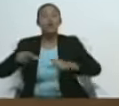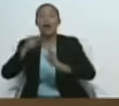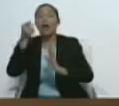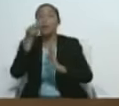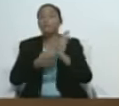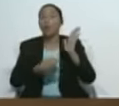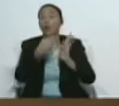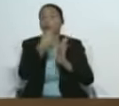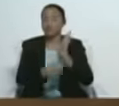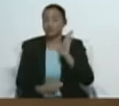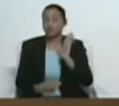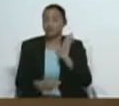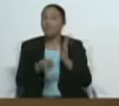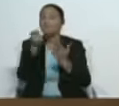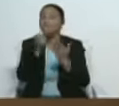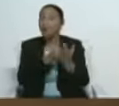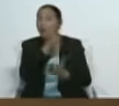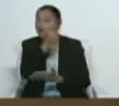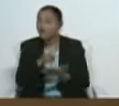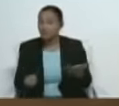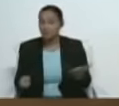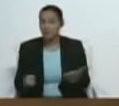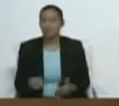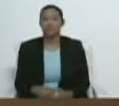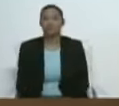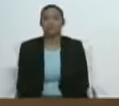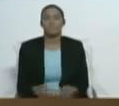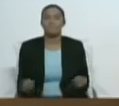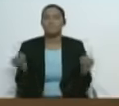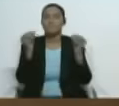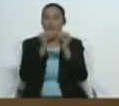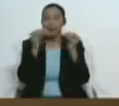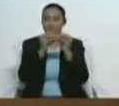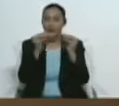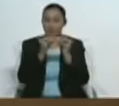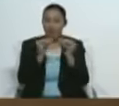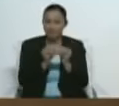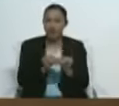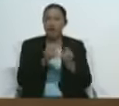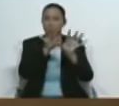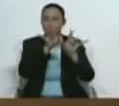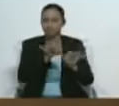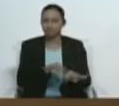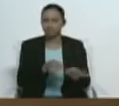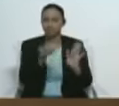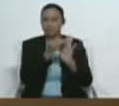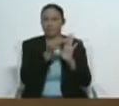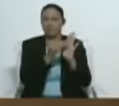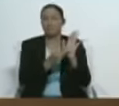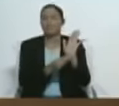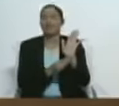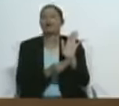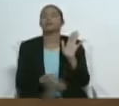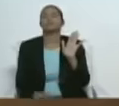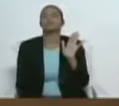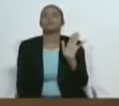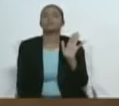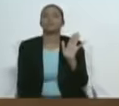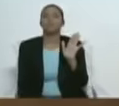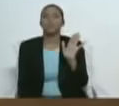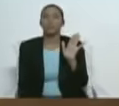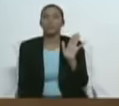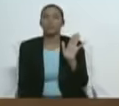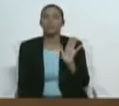prohibidos este caso se suma a una una serie de hechos muy parecidos que han sido develados y los